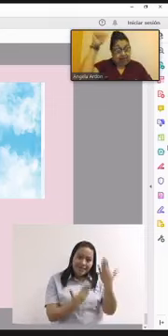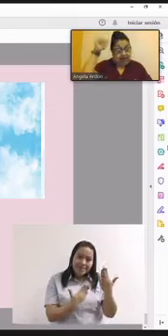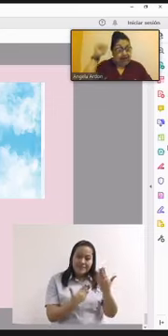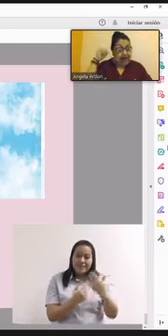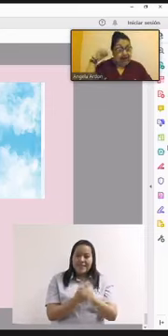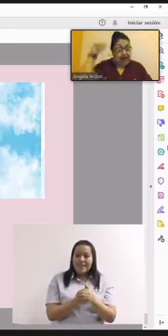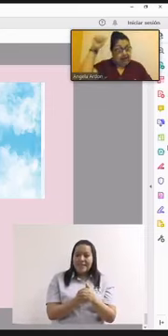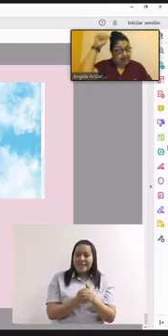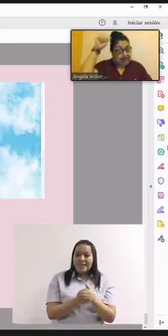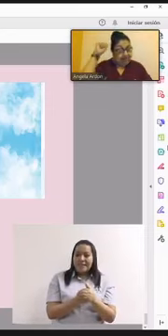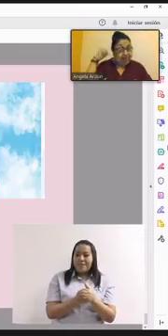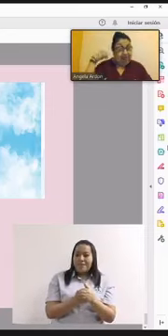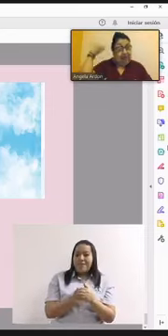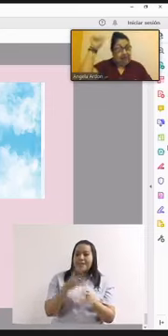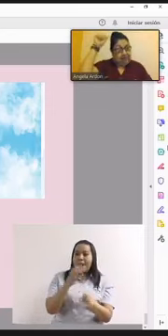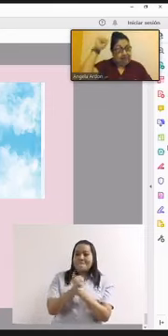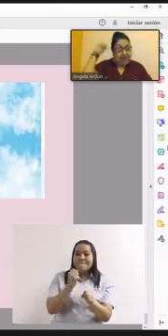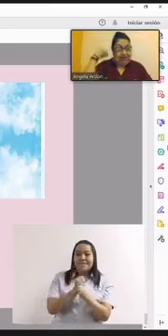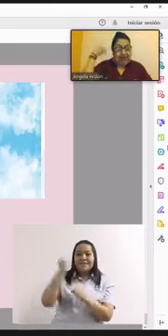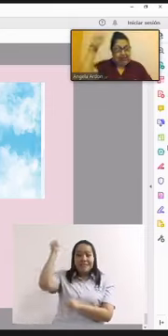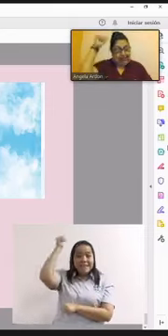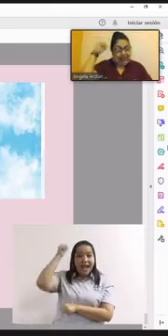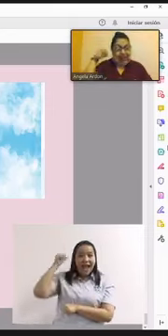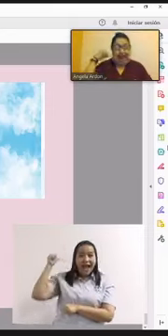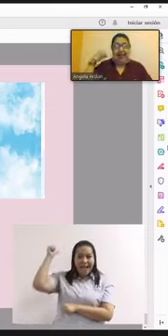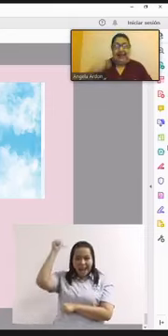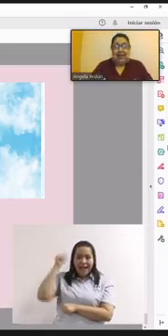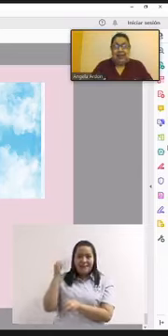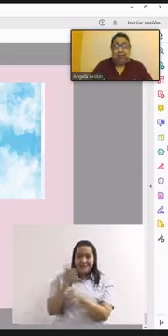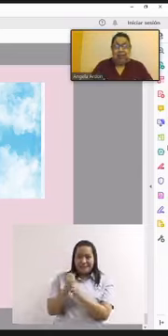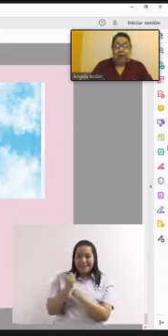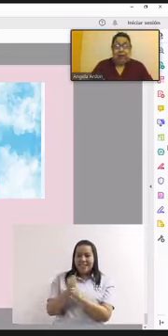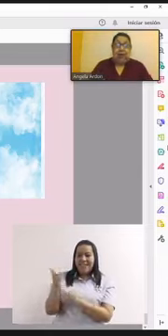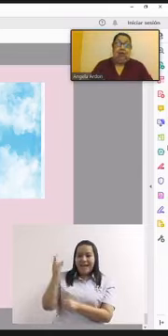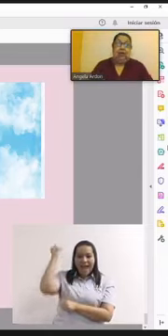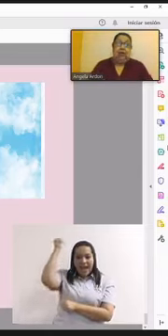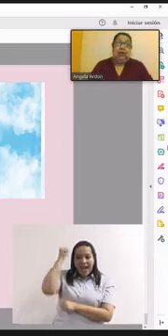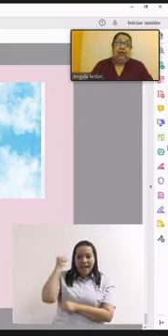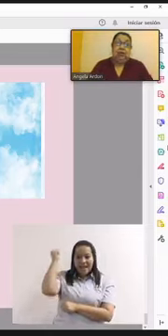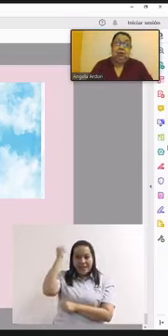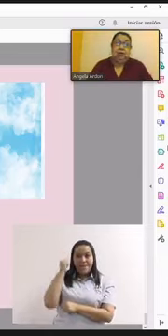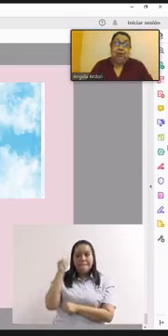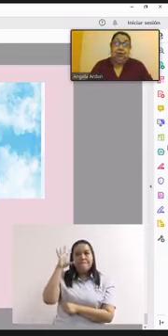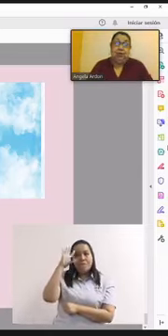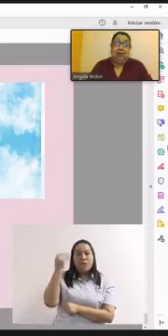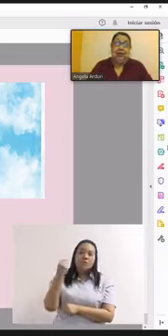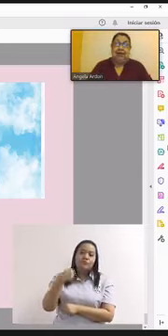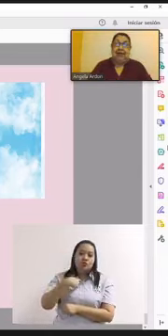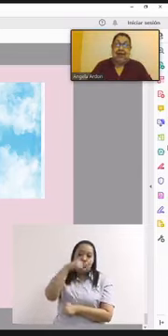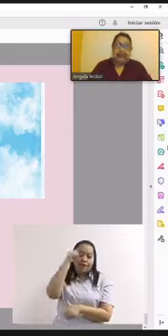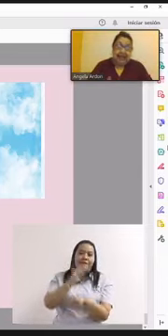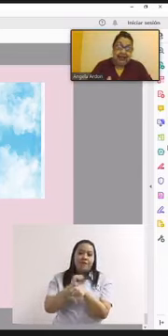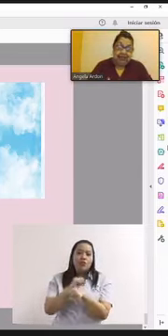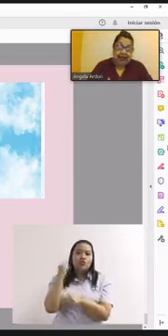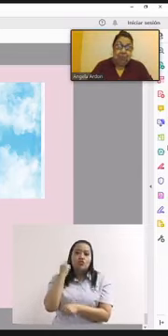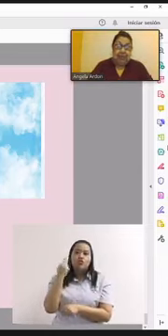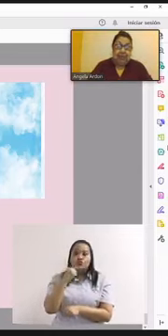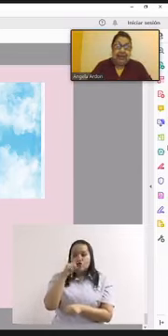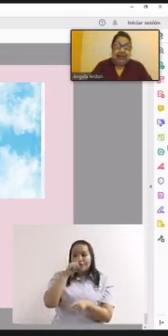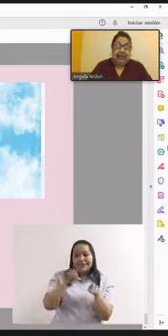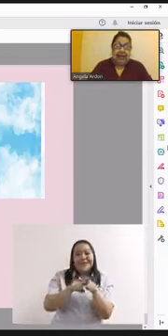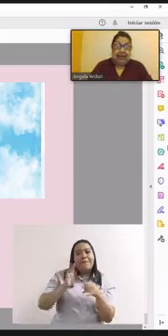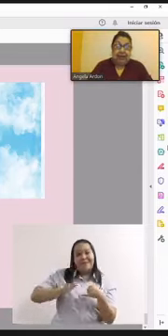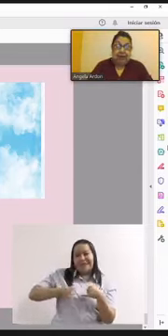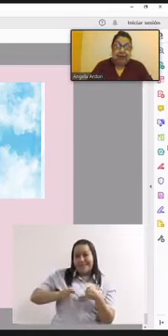es esta, Ángela, así como la ven, es Ángela, porque yo tengo trabajo con sordos, soy intérprete, gracias a la